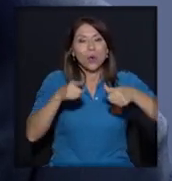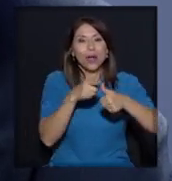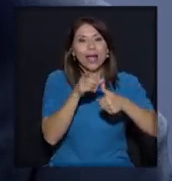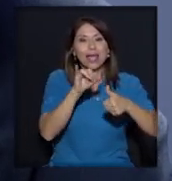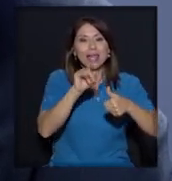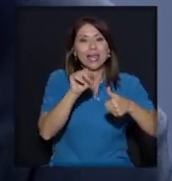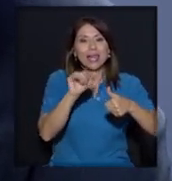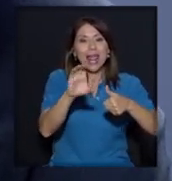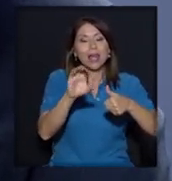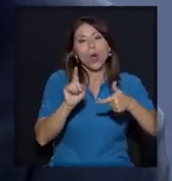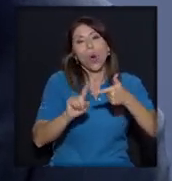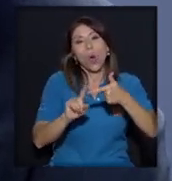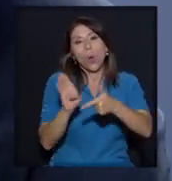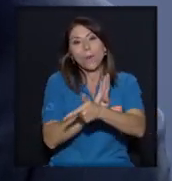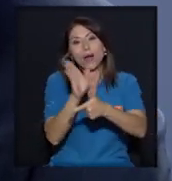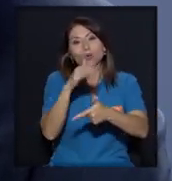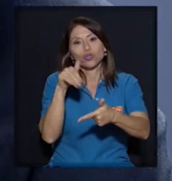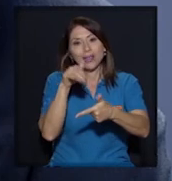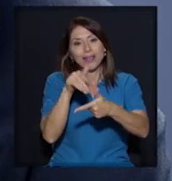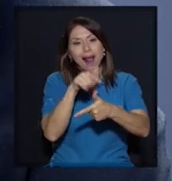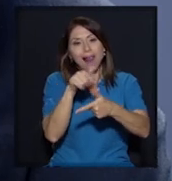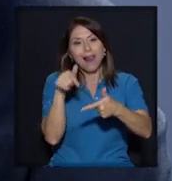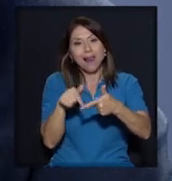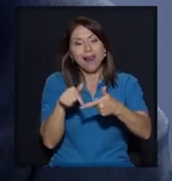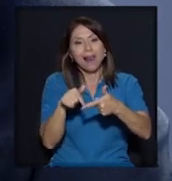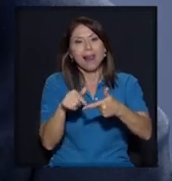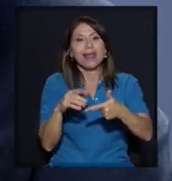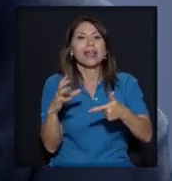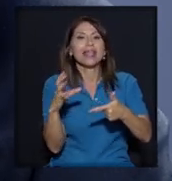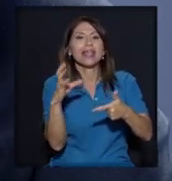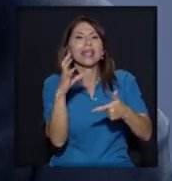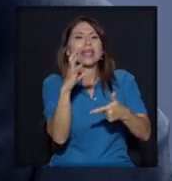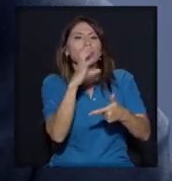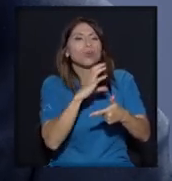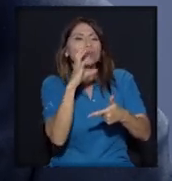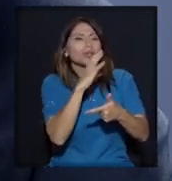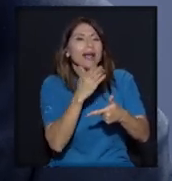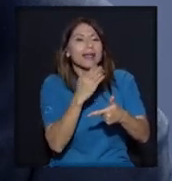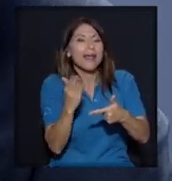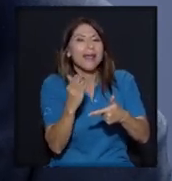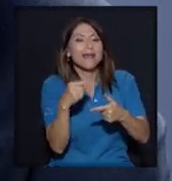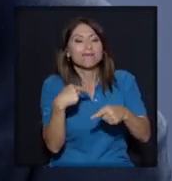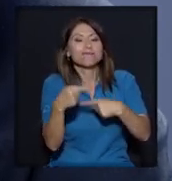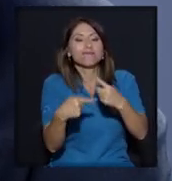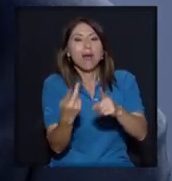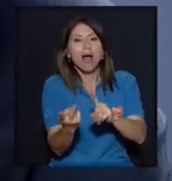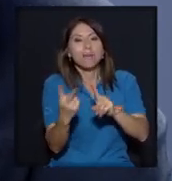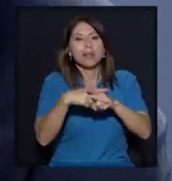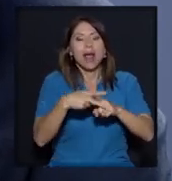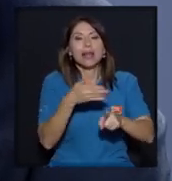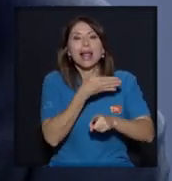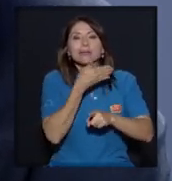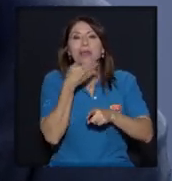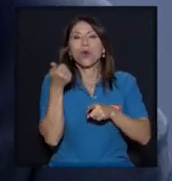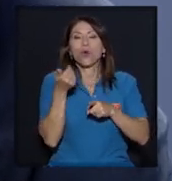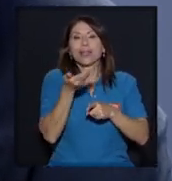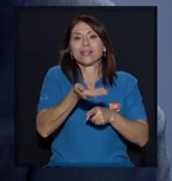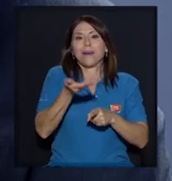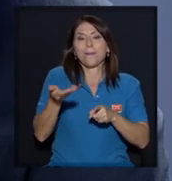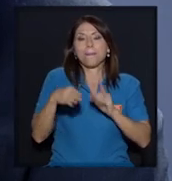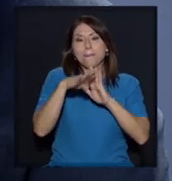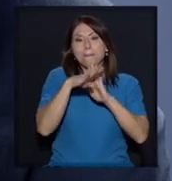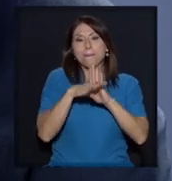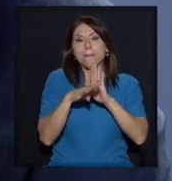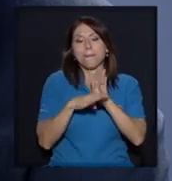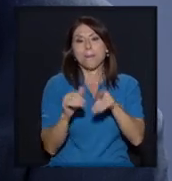Banco Central, lo que está es buscando aplicar las mejores prácticas que recomiendan organismos internacionales